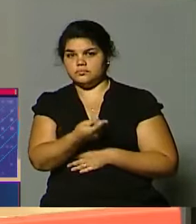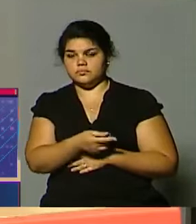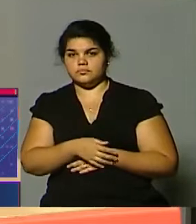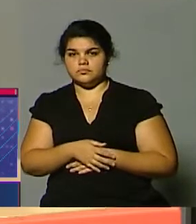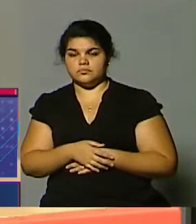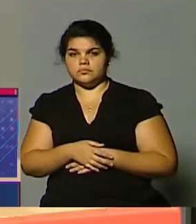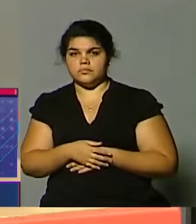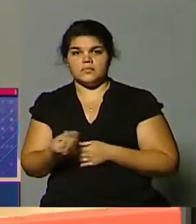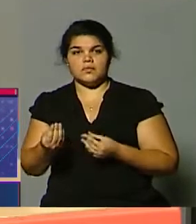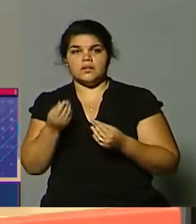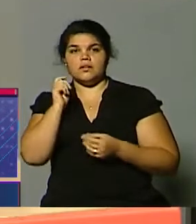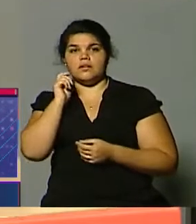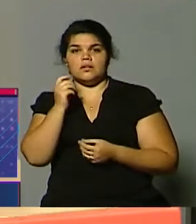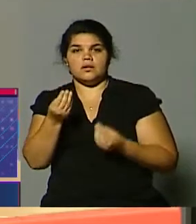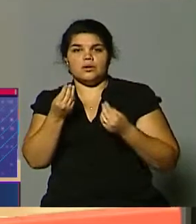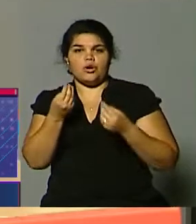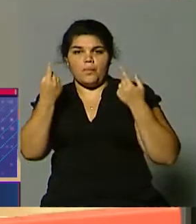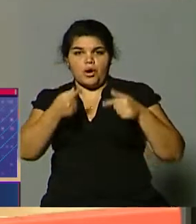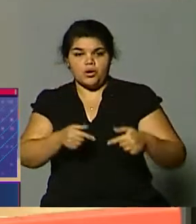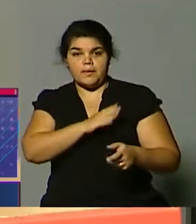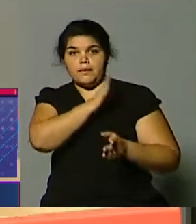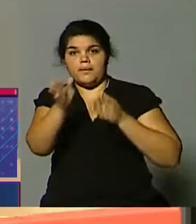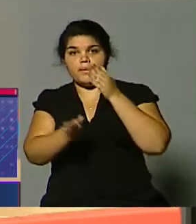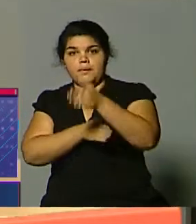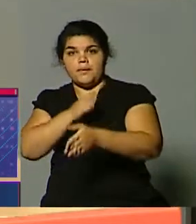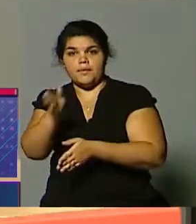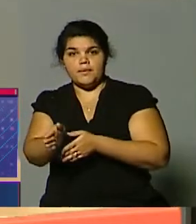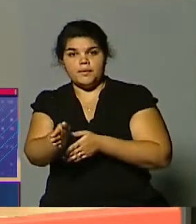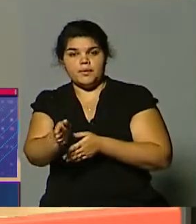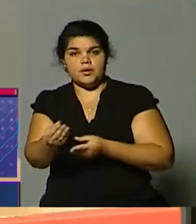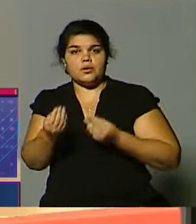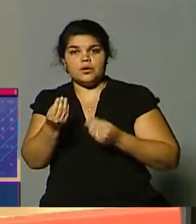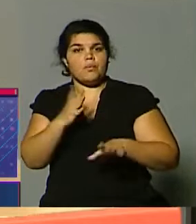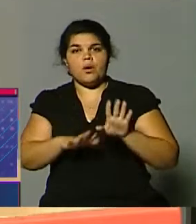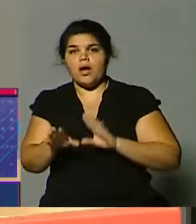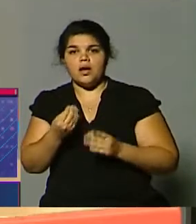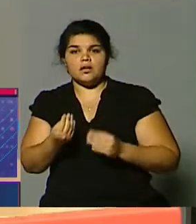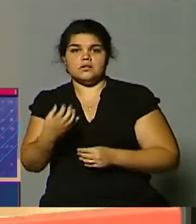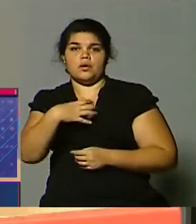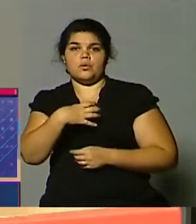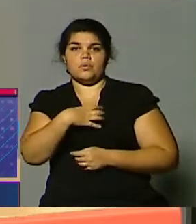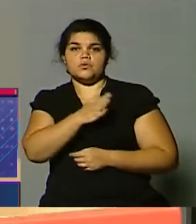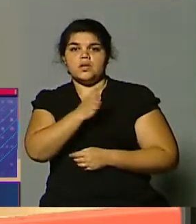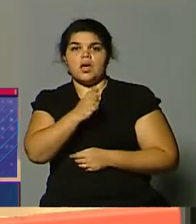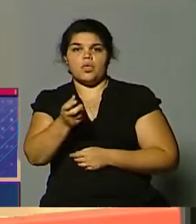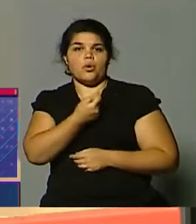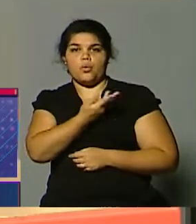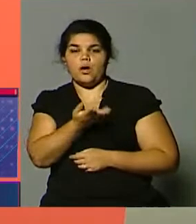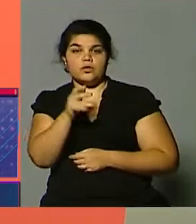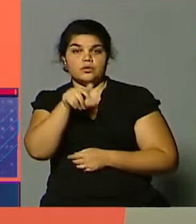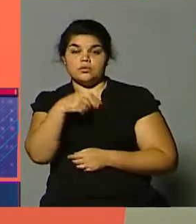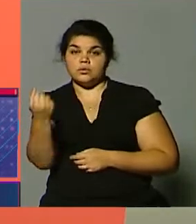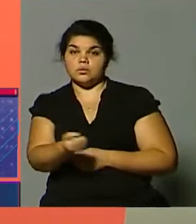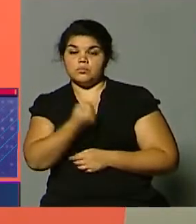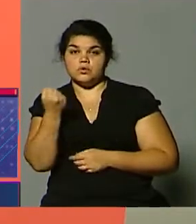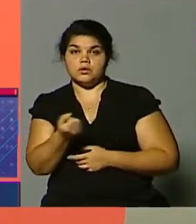vayan a poder ser parte de este seminario? Digo, ¿cómo va a ser también el cursado, teniendo en cuenta que eso es un detalle importante, ¿no? Cada vez